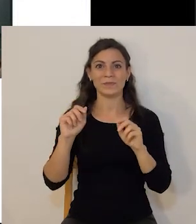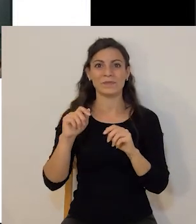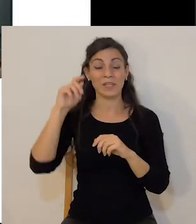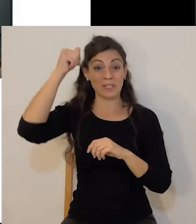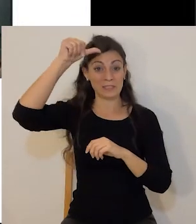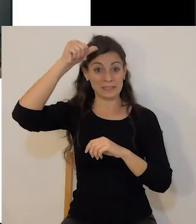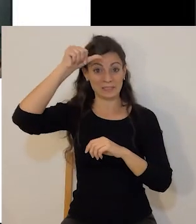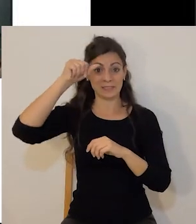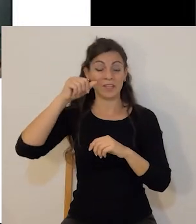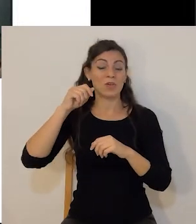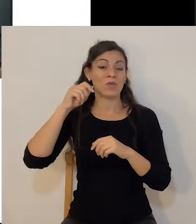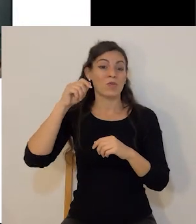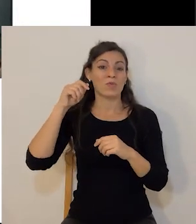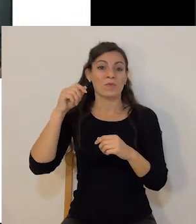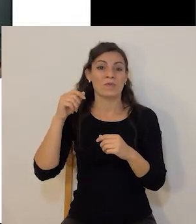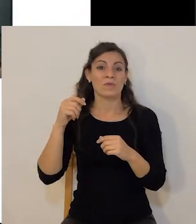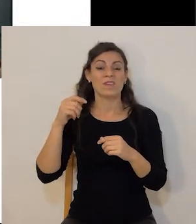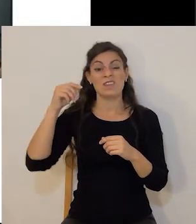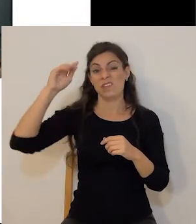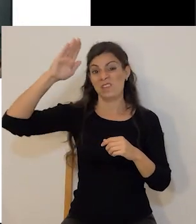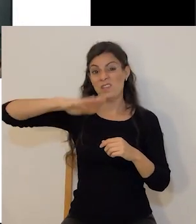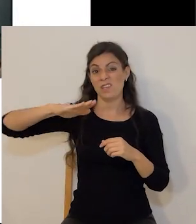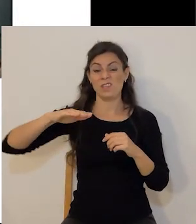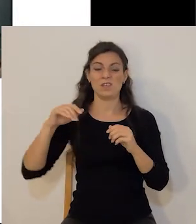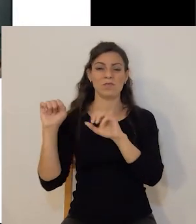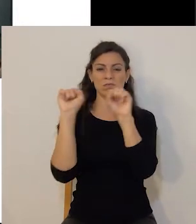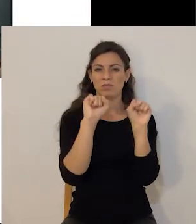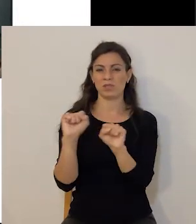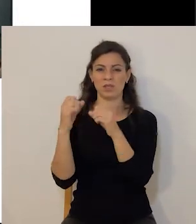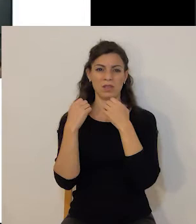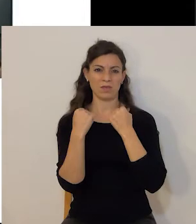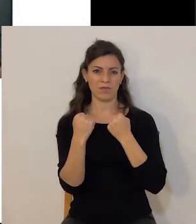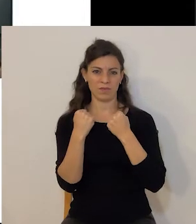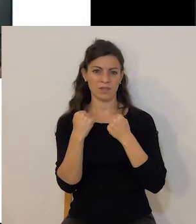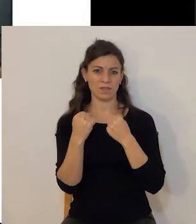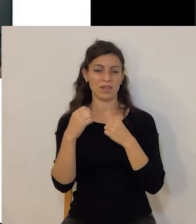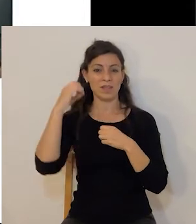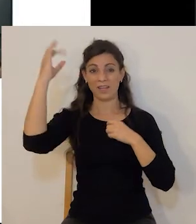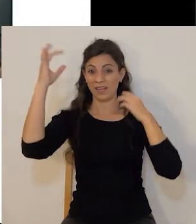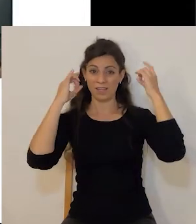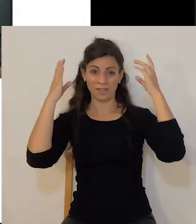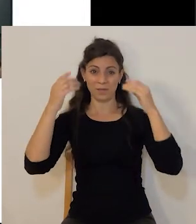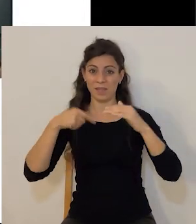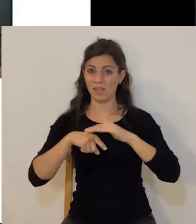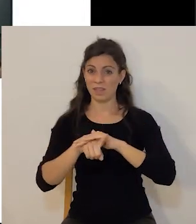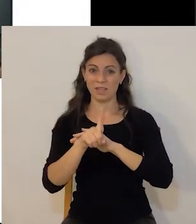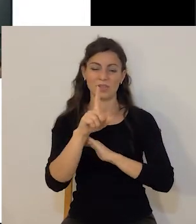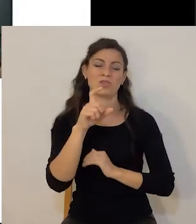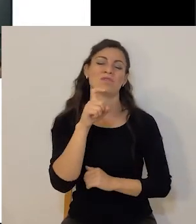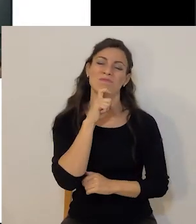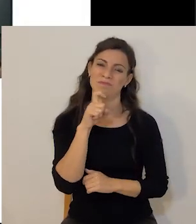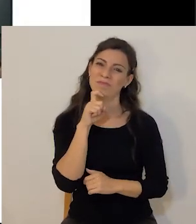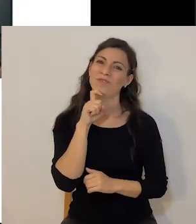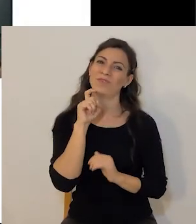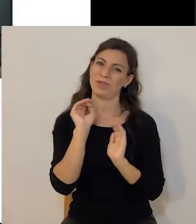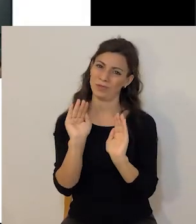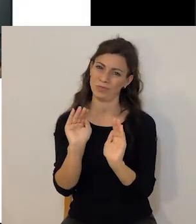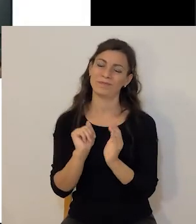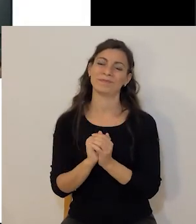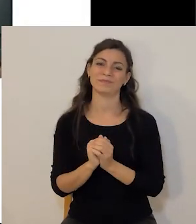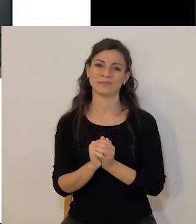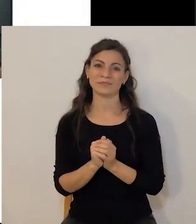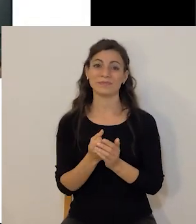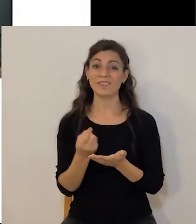que un niño demasiado protegido tiene muy difícil el desarrollo de la creatividad, muy difícil. Y